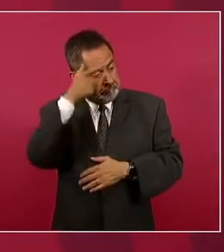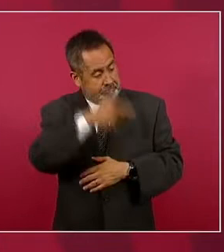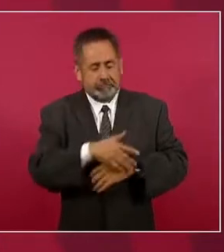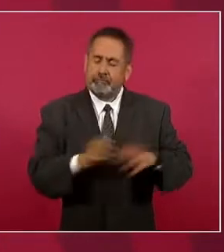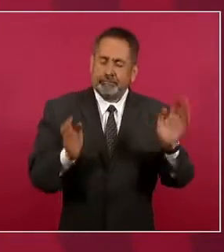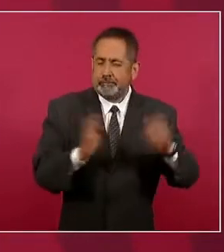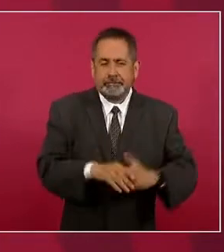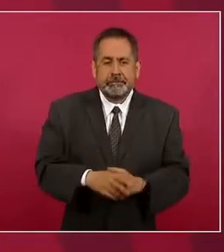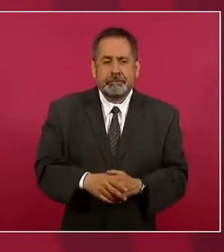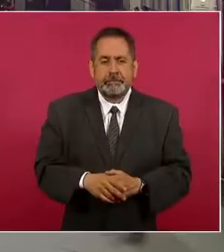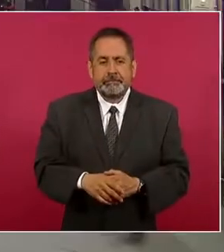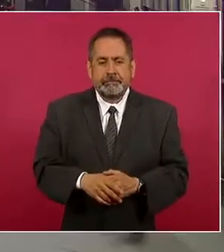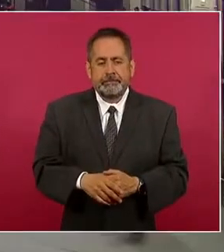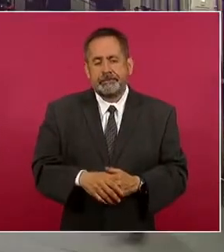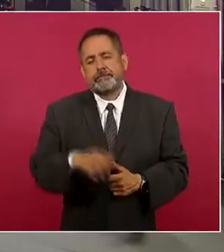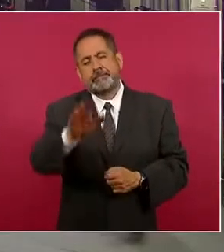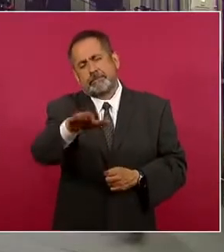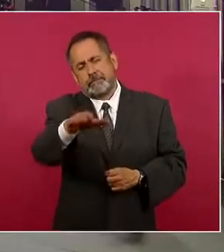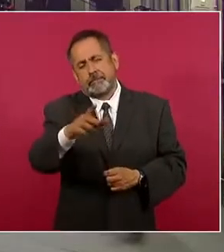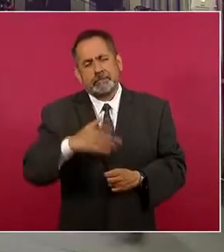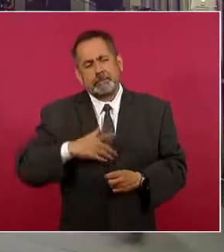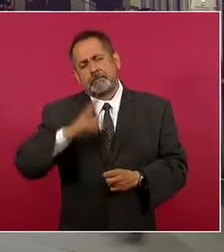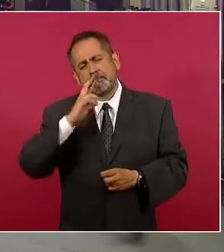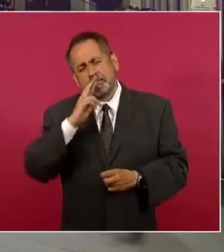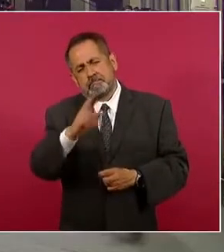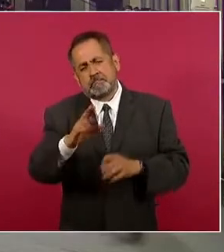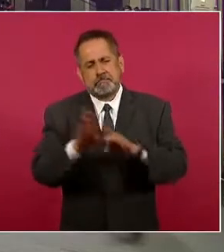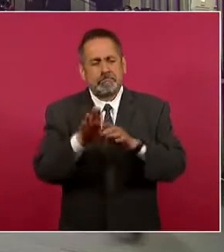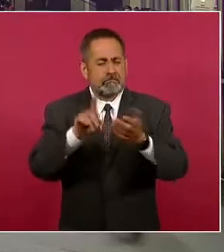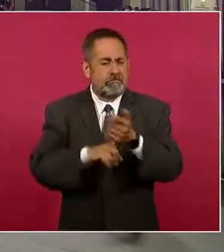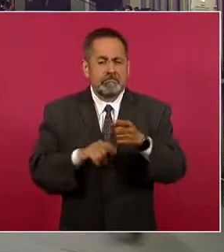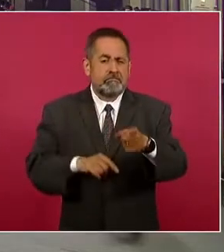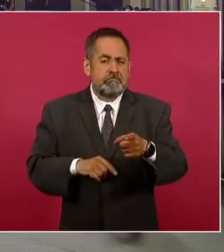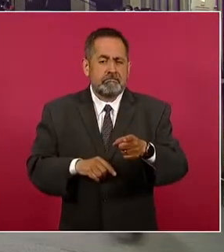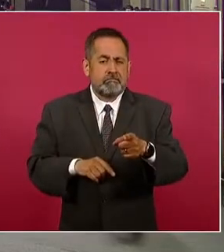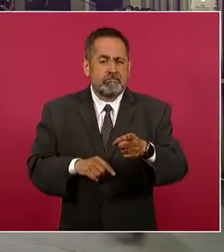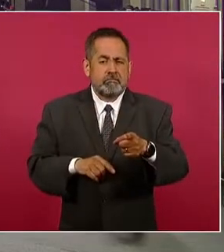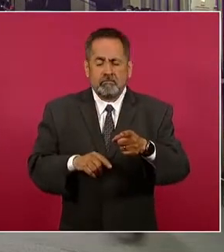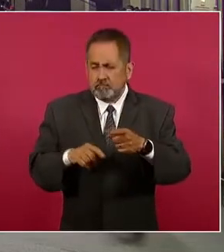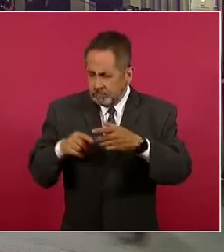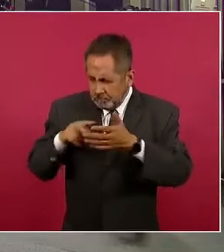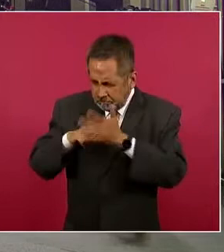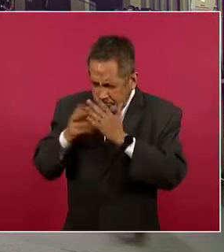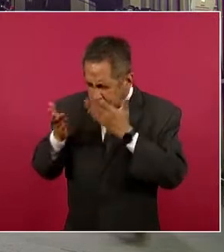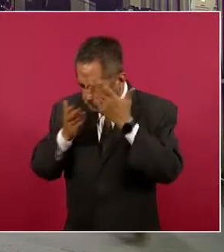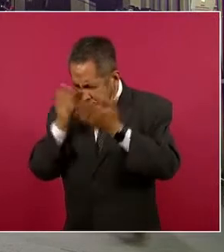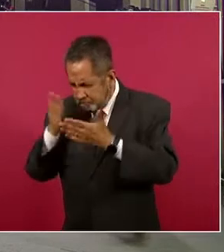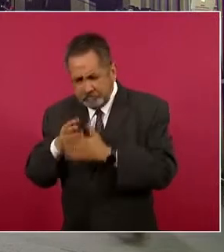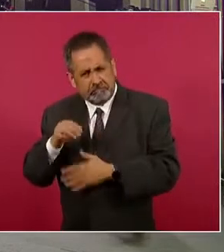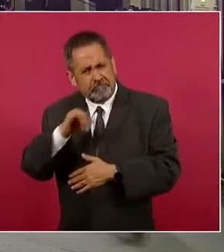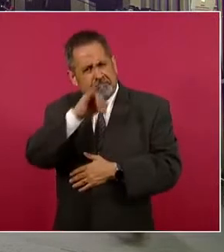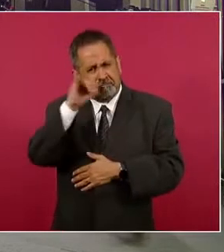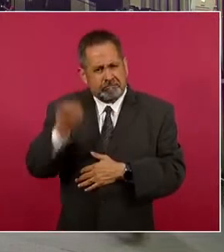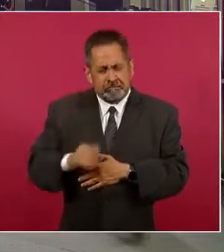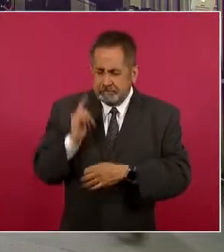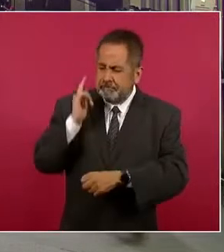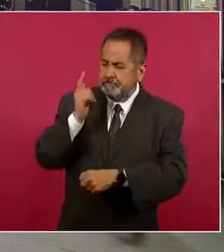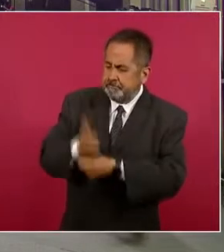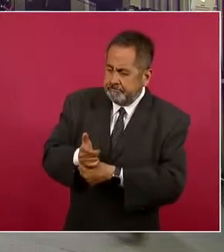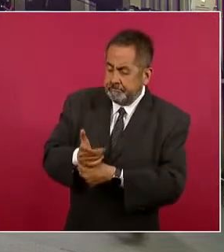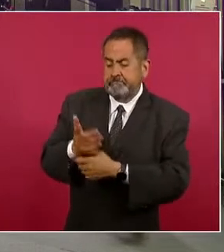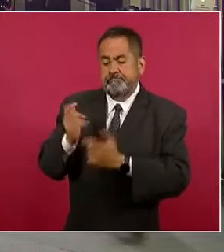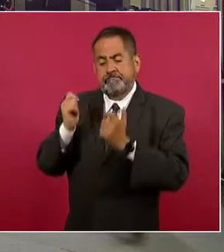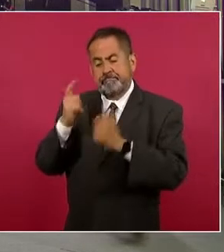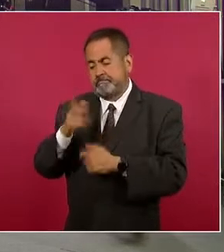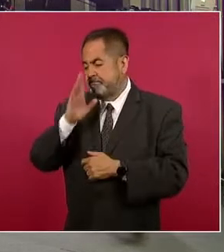¿Usted respondería que justo en el avance de las obras nunca encontraron un riesgo de que pudiera derrumbarse en algún punto ya de